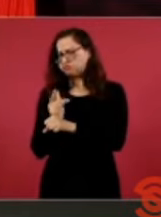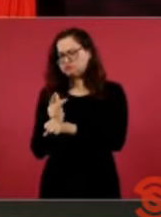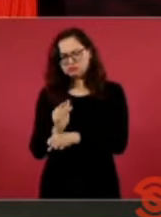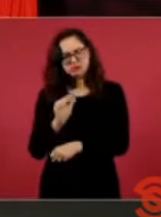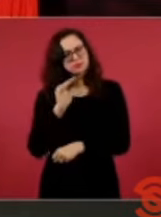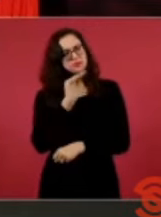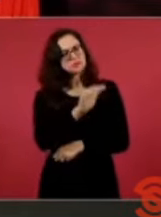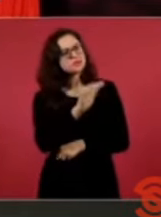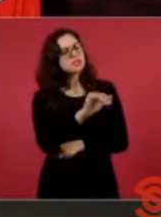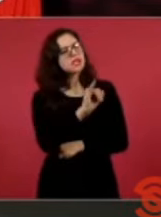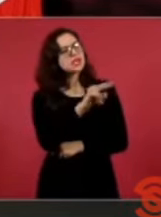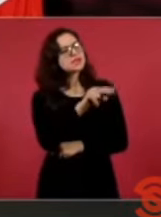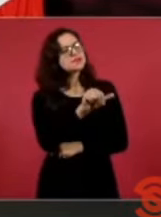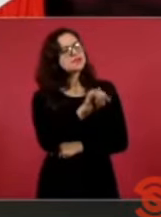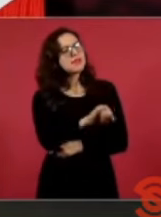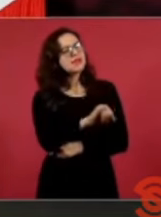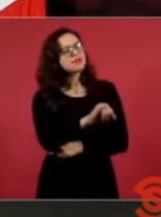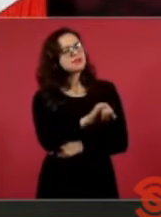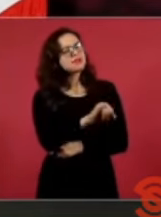sobre